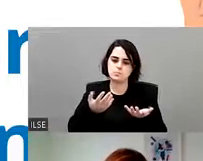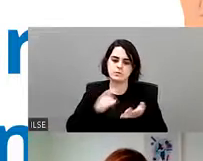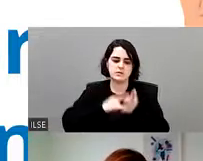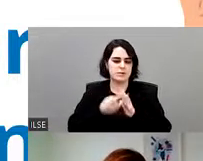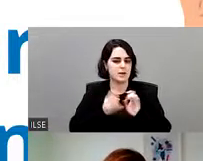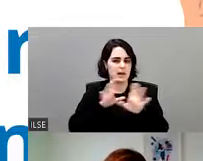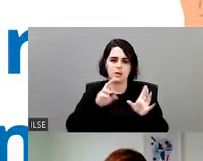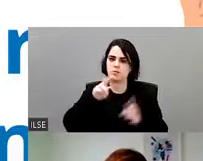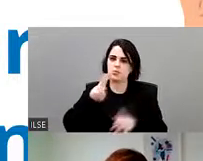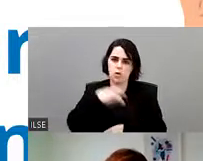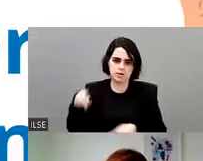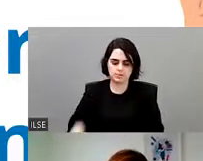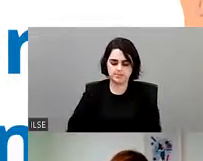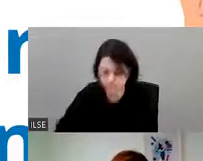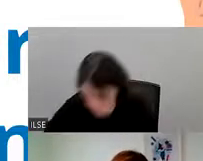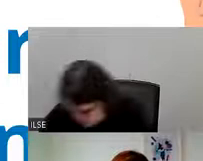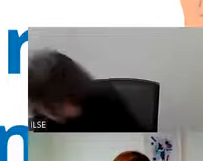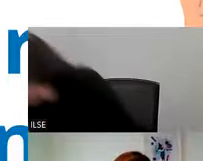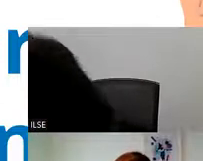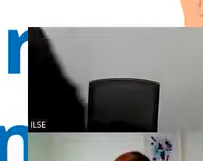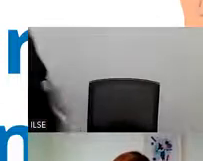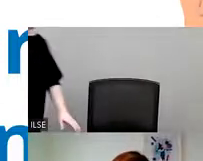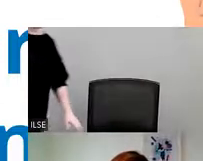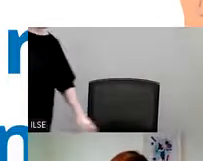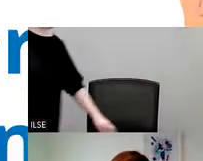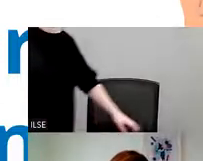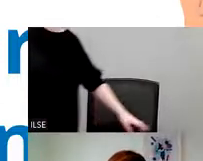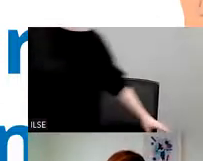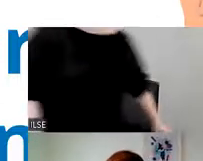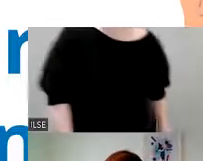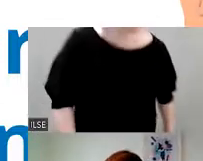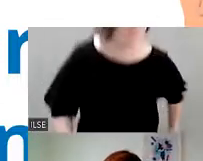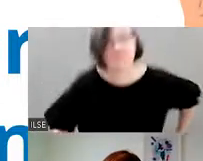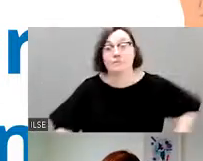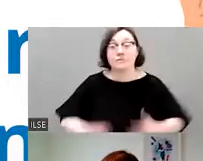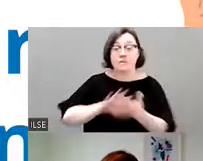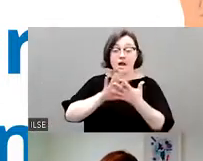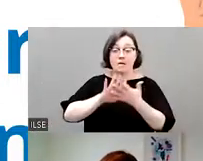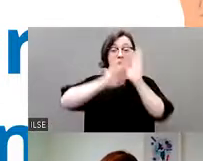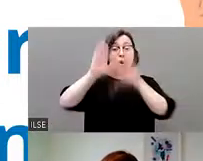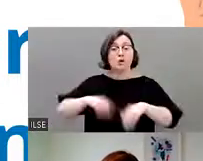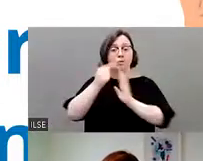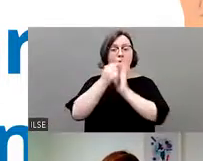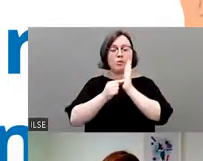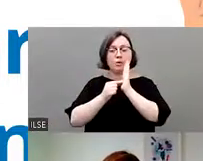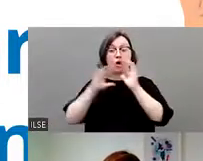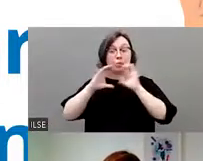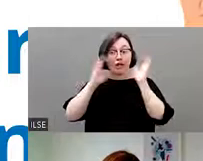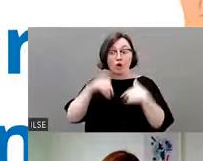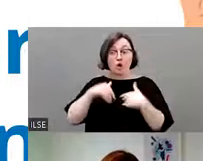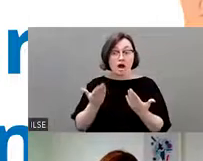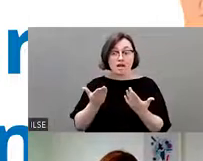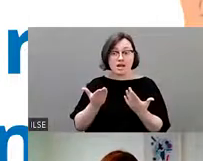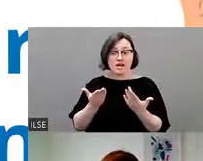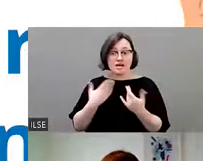sistemas. Y un punto, el último que quería incidir, es que sin comunicación no